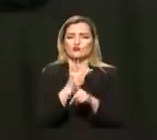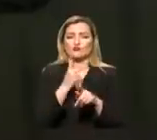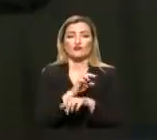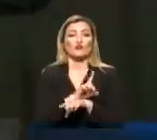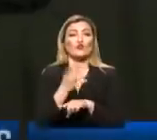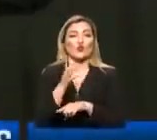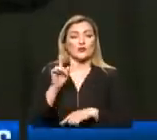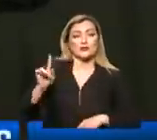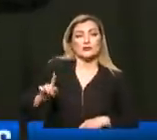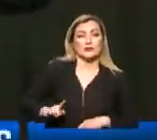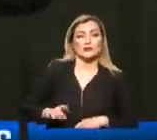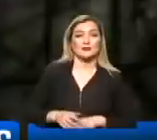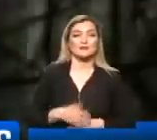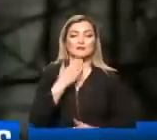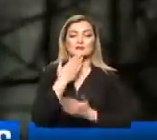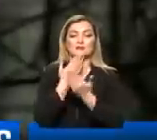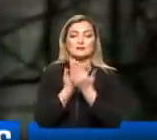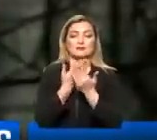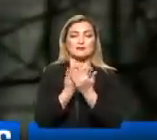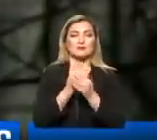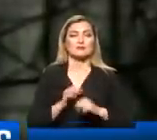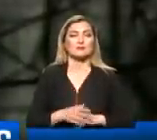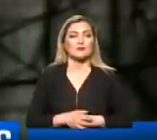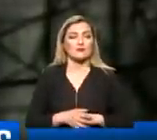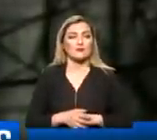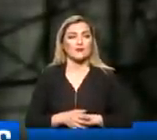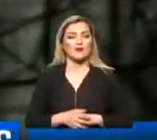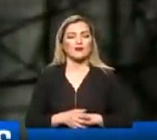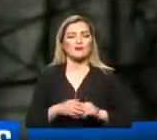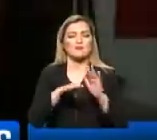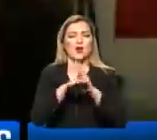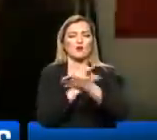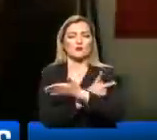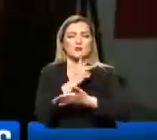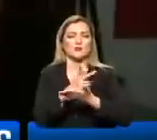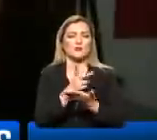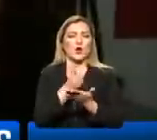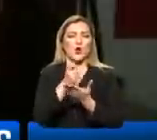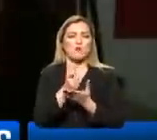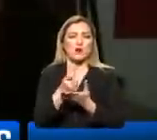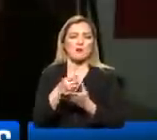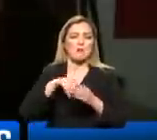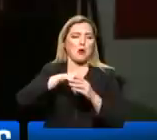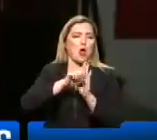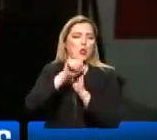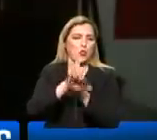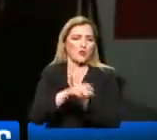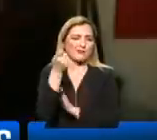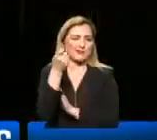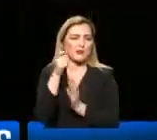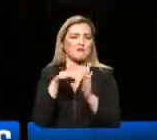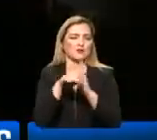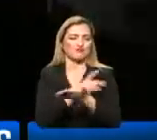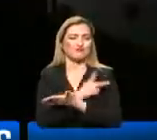la República de China, gracias al fideicomiso Sumar Juntos del Banco Pichincha, que continúa aportando al Estado en esta